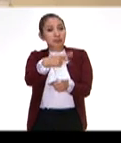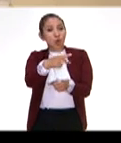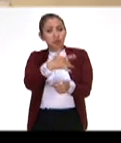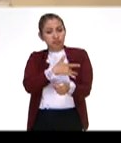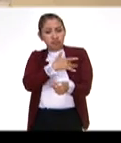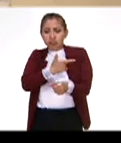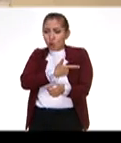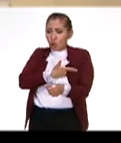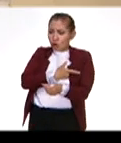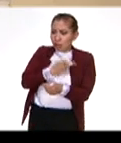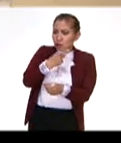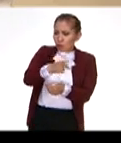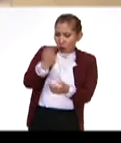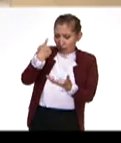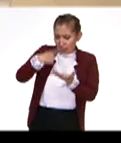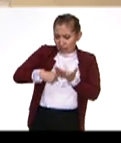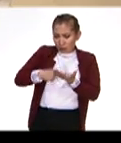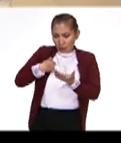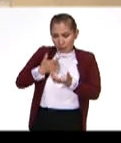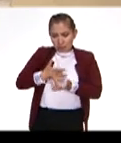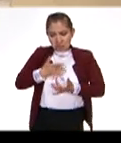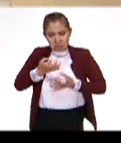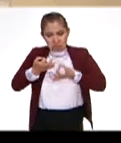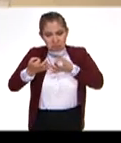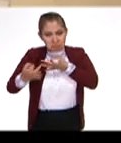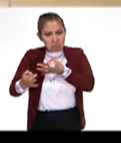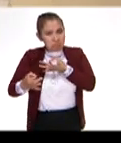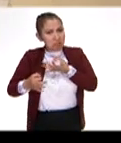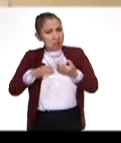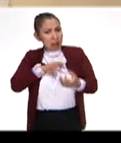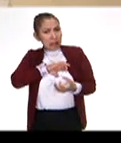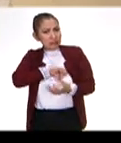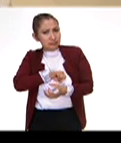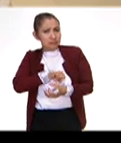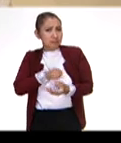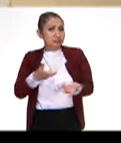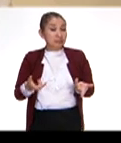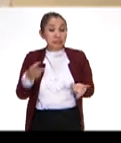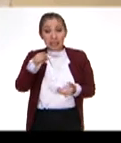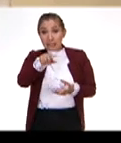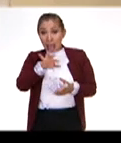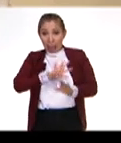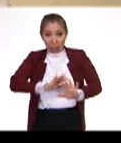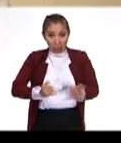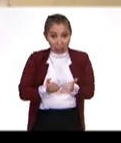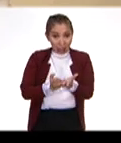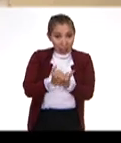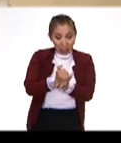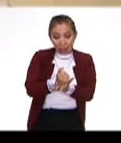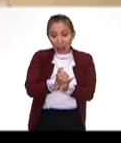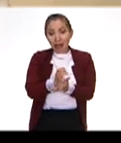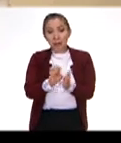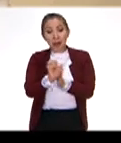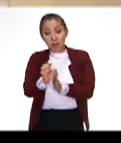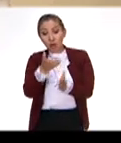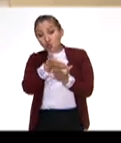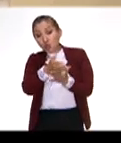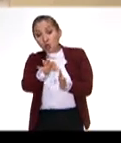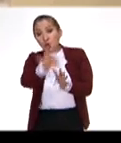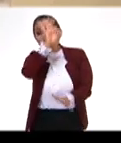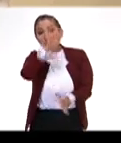les late desde su interior como vocación, y si ya decidieron dedicarse al